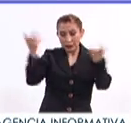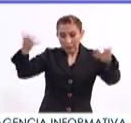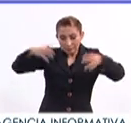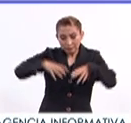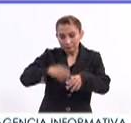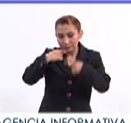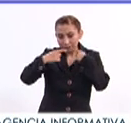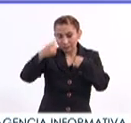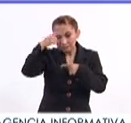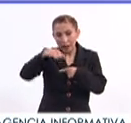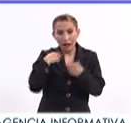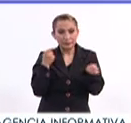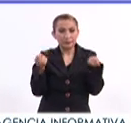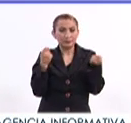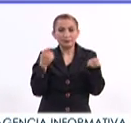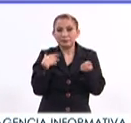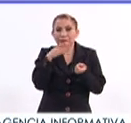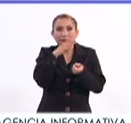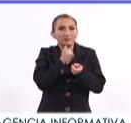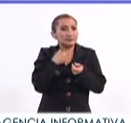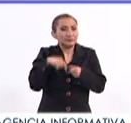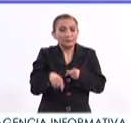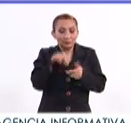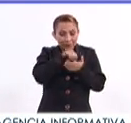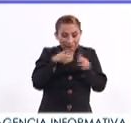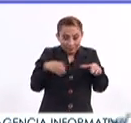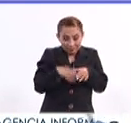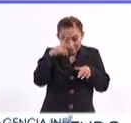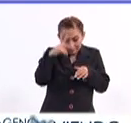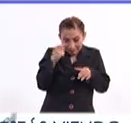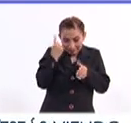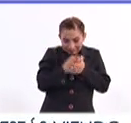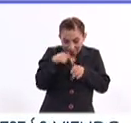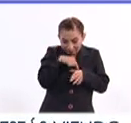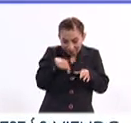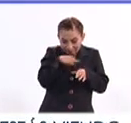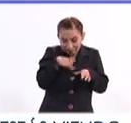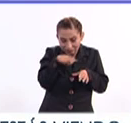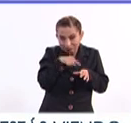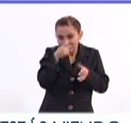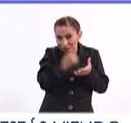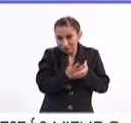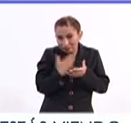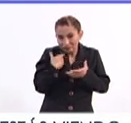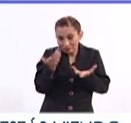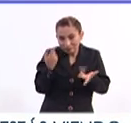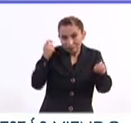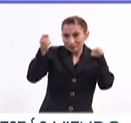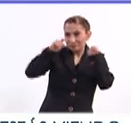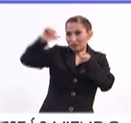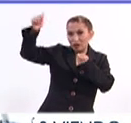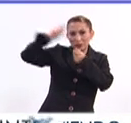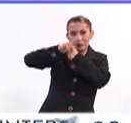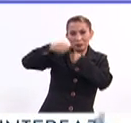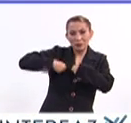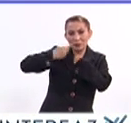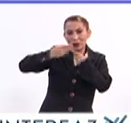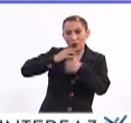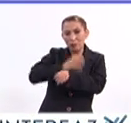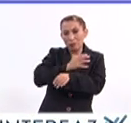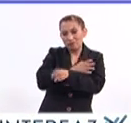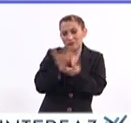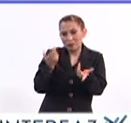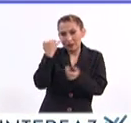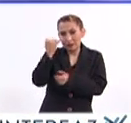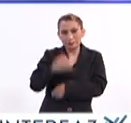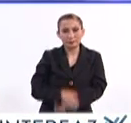generar consensos para la regulación. No podemos nada más desde el centro del país esperar también a regularlo, sino tenemos que tener la opinión de todas